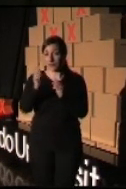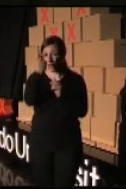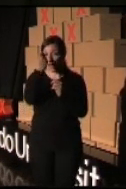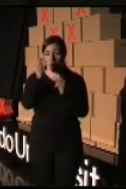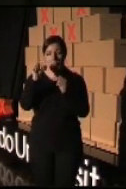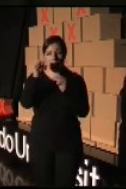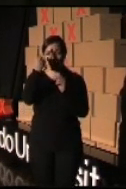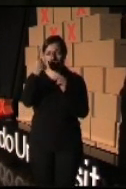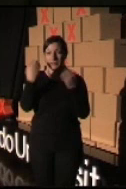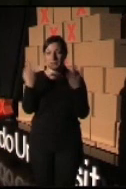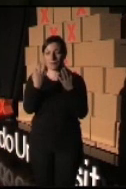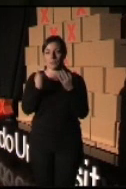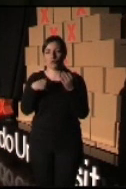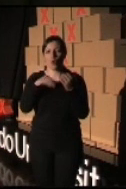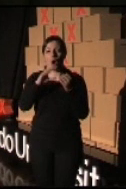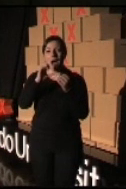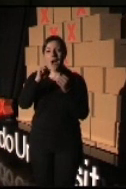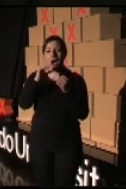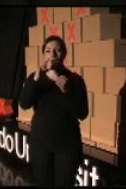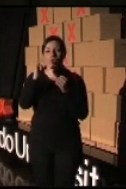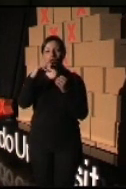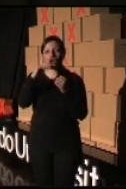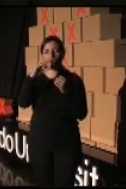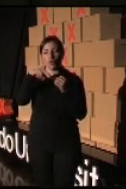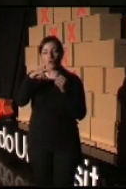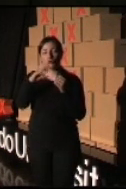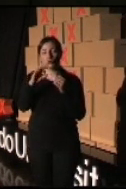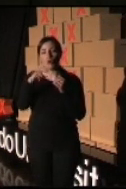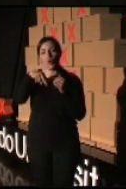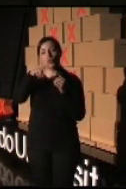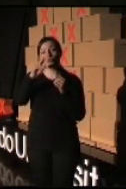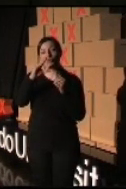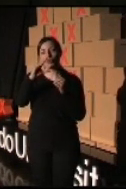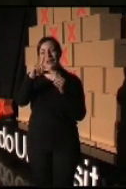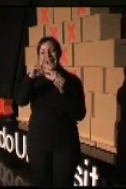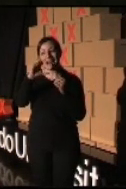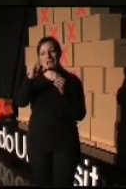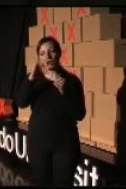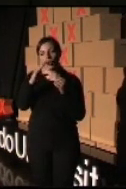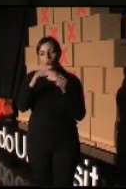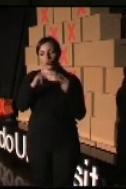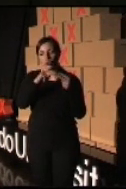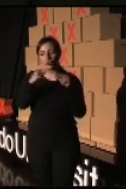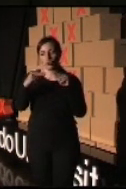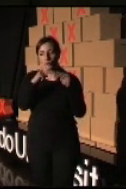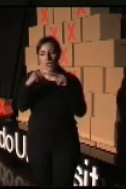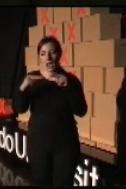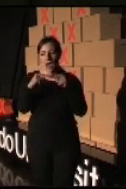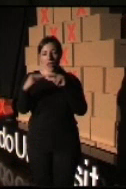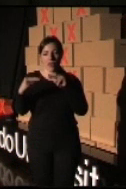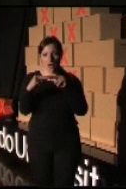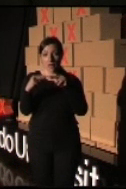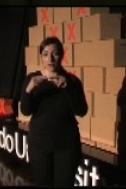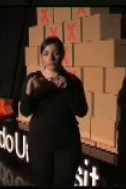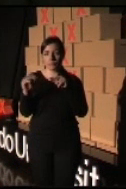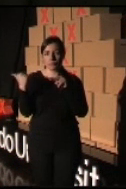los ácidos nucleicos. Y aquí tenemos el ARN, que es el predecesor del ADN.